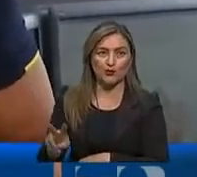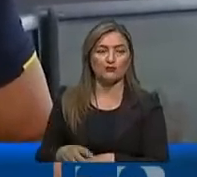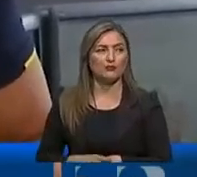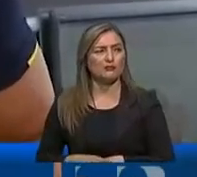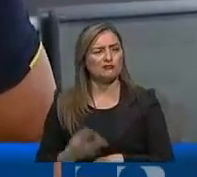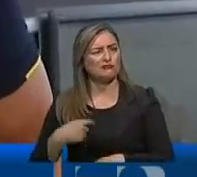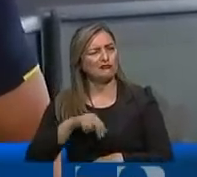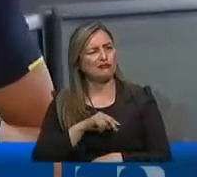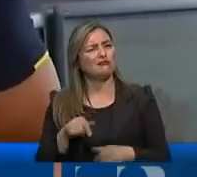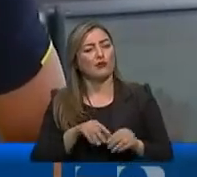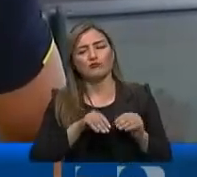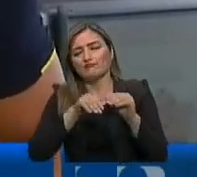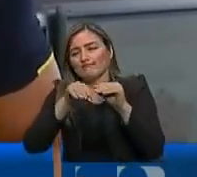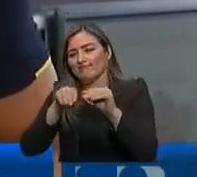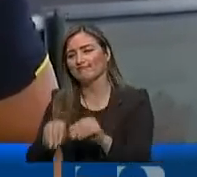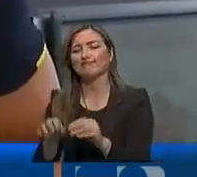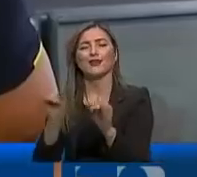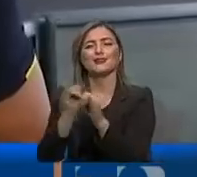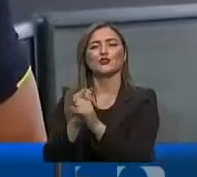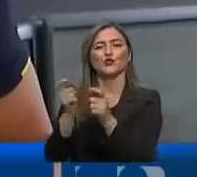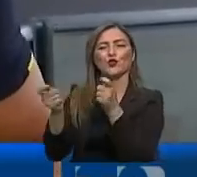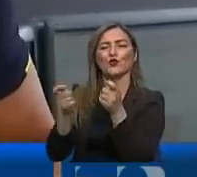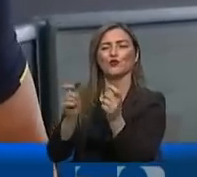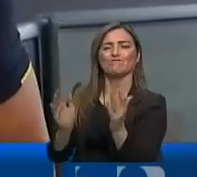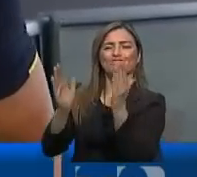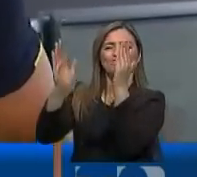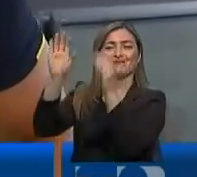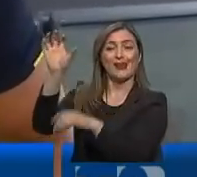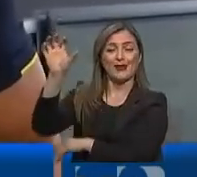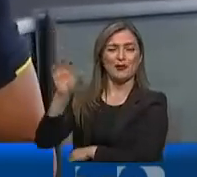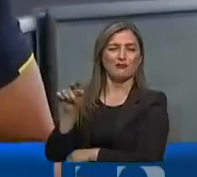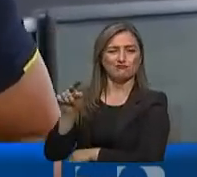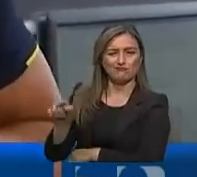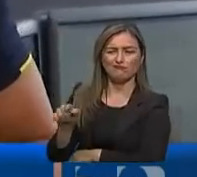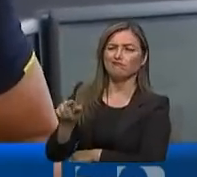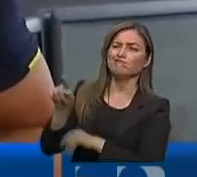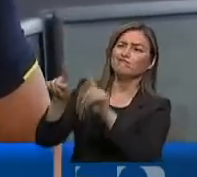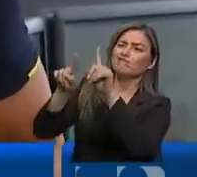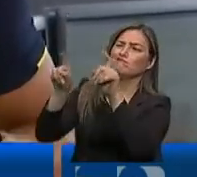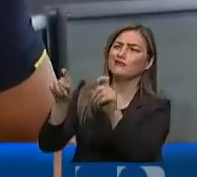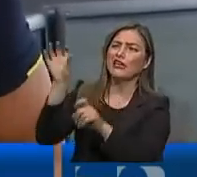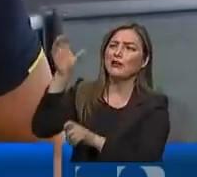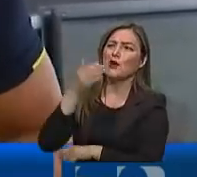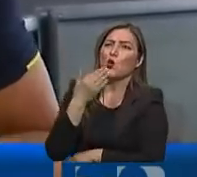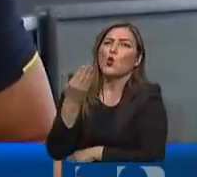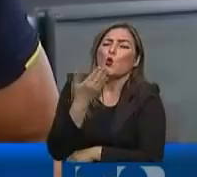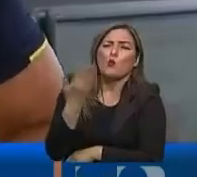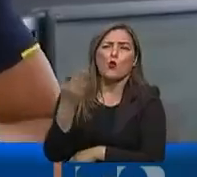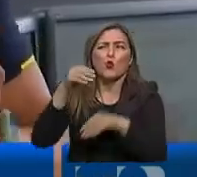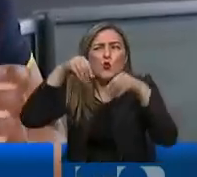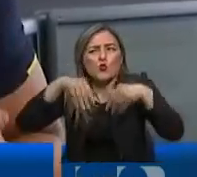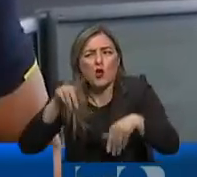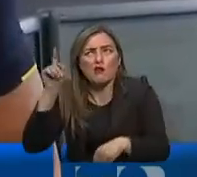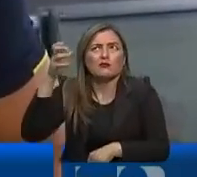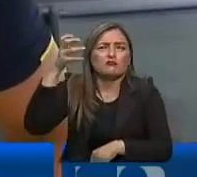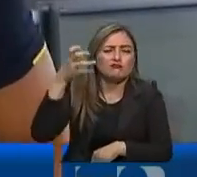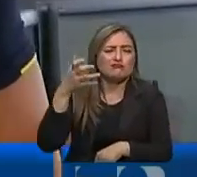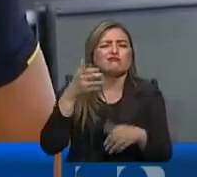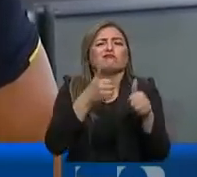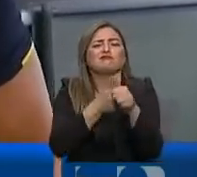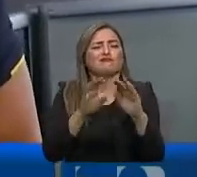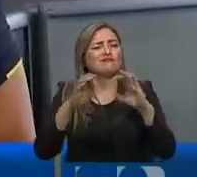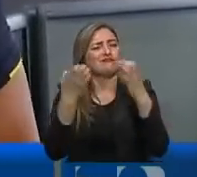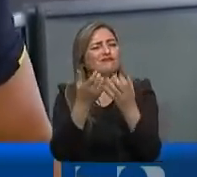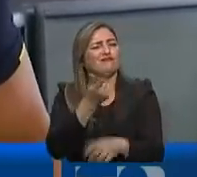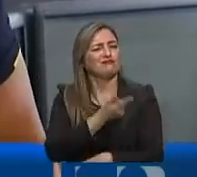nosotros nos hemos trasladado hasta el Instituto Nacional de Meteorología e Hidrología, INAMI, para saber cómo va a estar el tiempo hoy cerca del Estadio